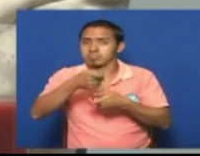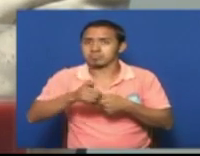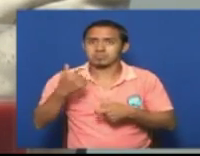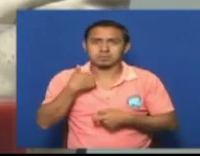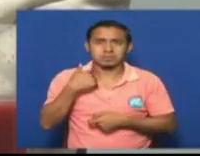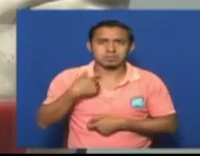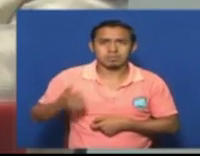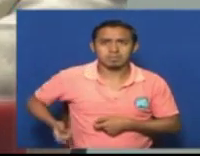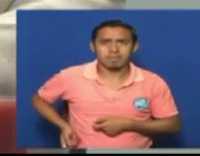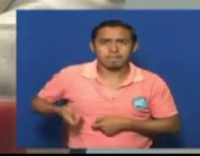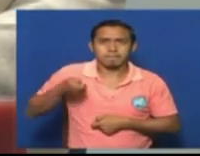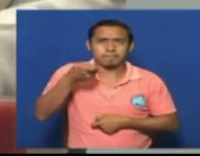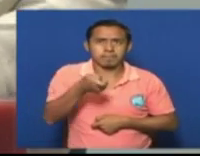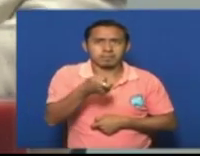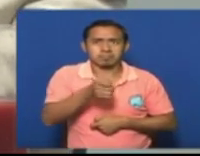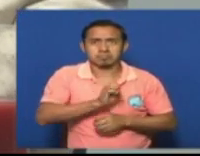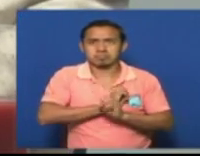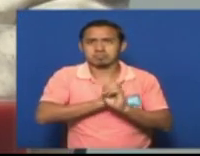y